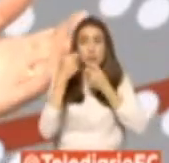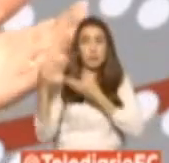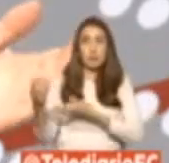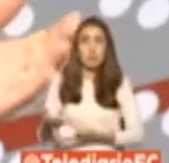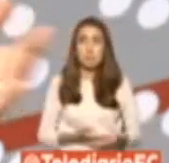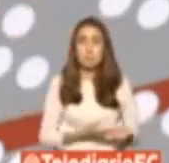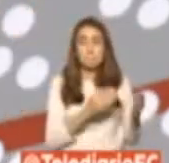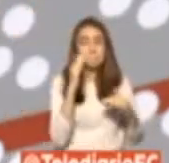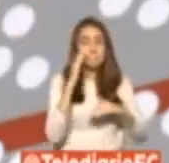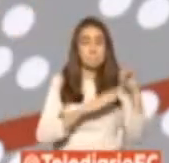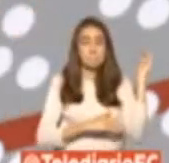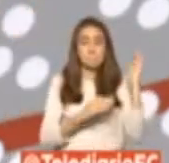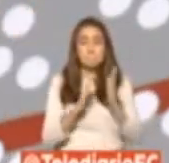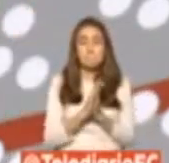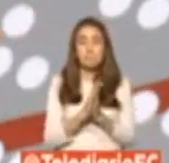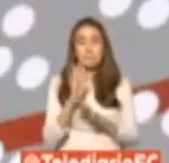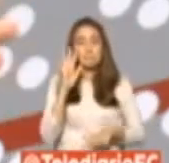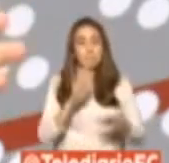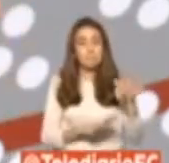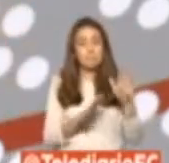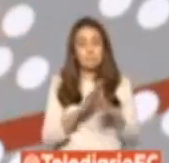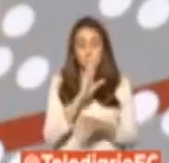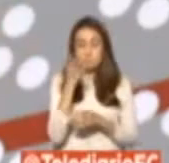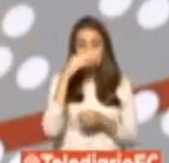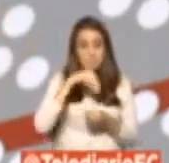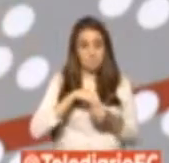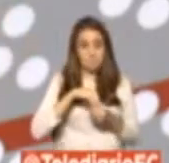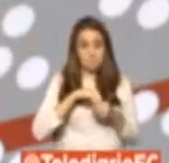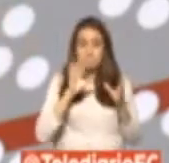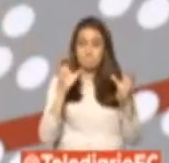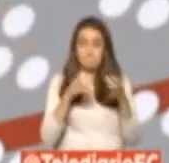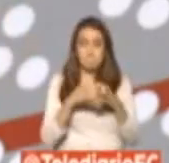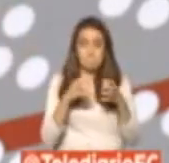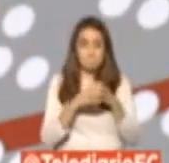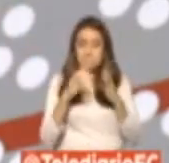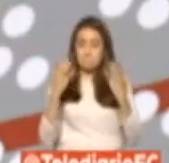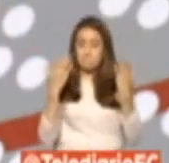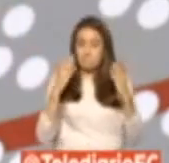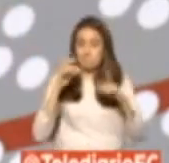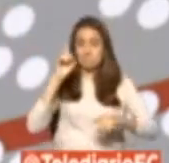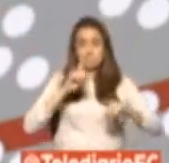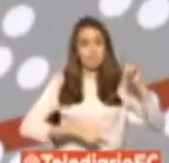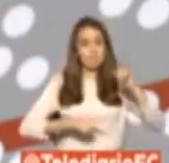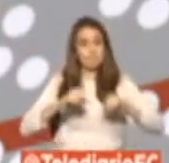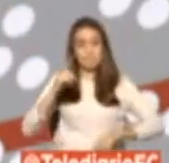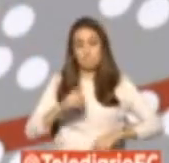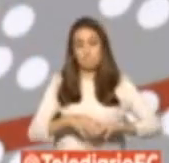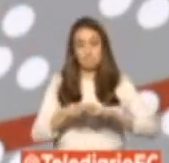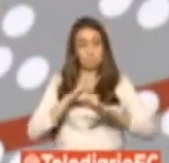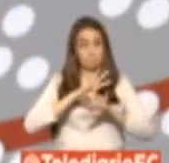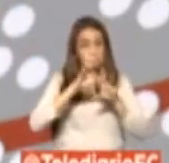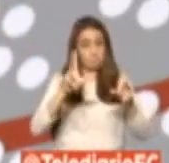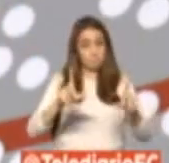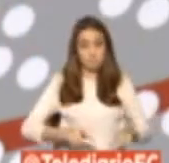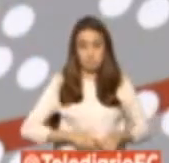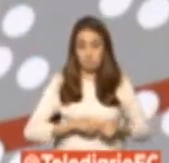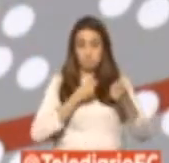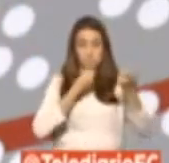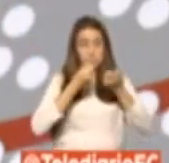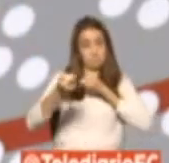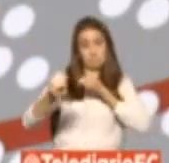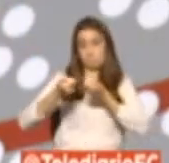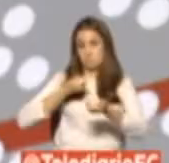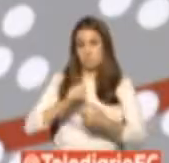complejísimo. Lo siento que más bien yo creo que van a entrar en el campo del conocimiento de algún tipo de delito regulado por el